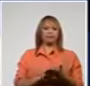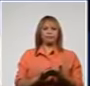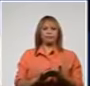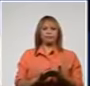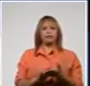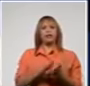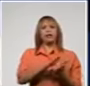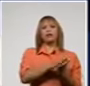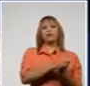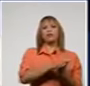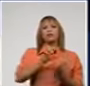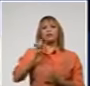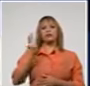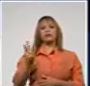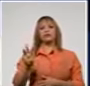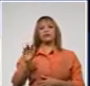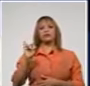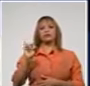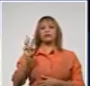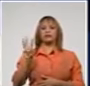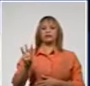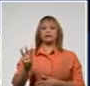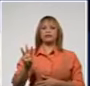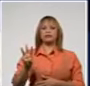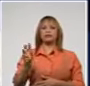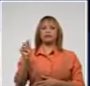acumulan 363.